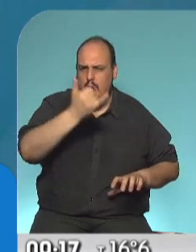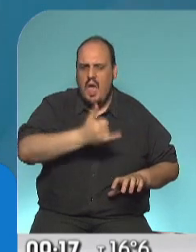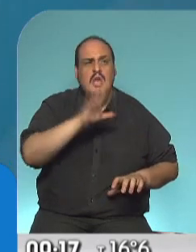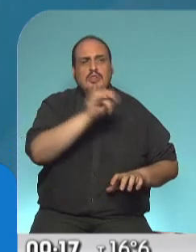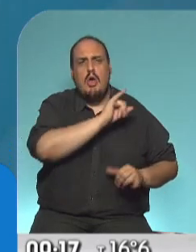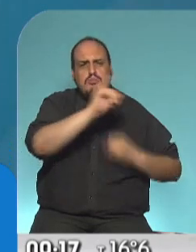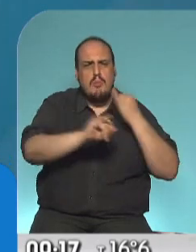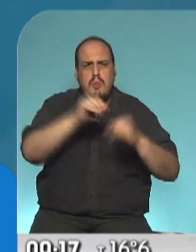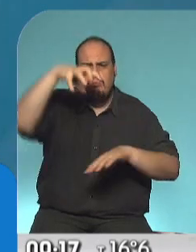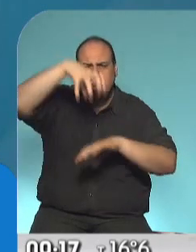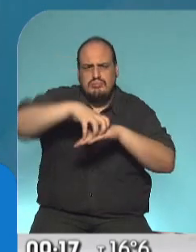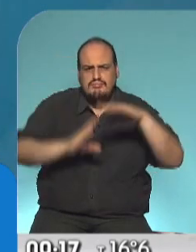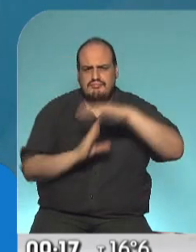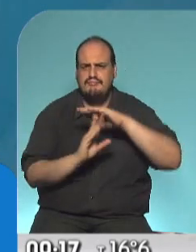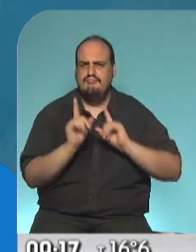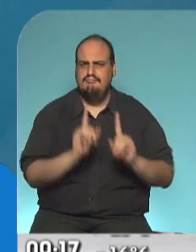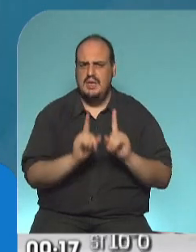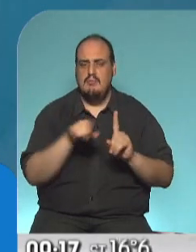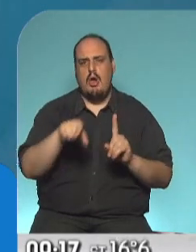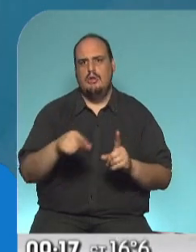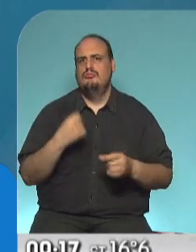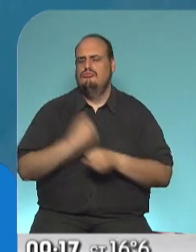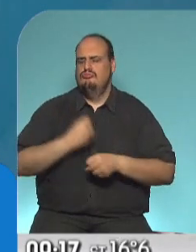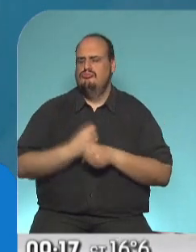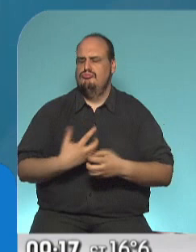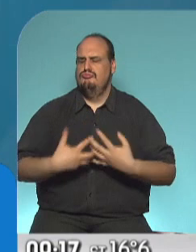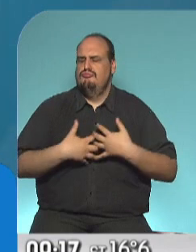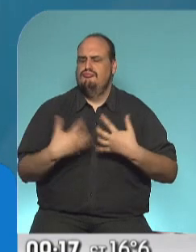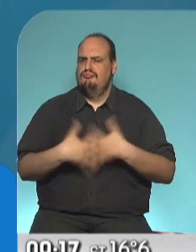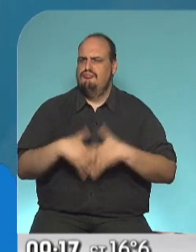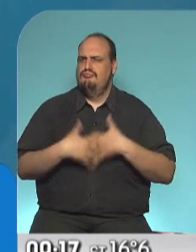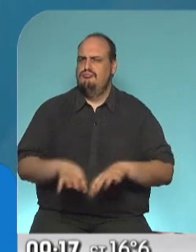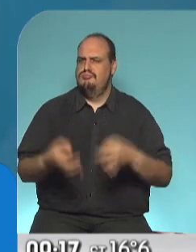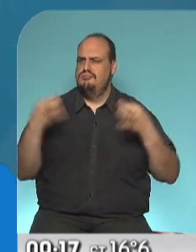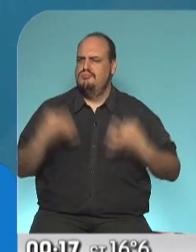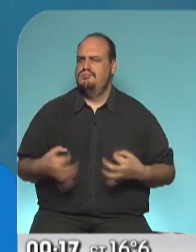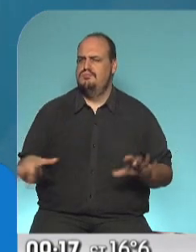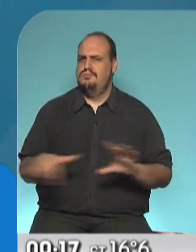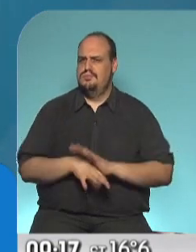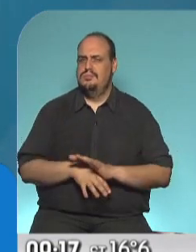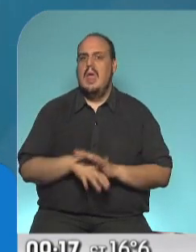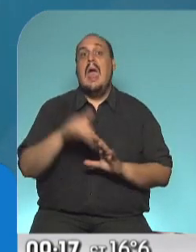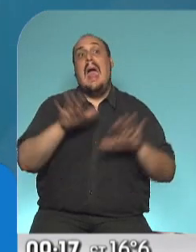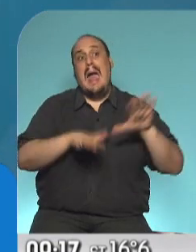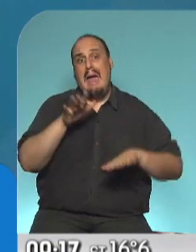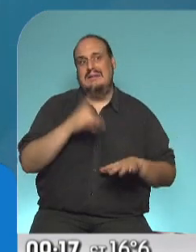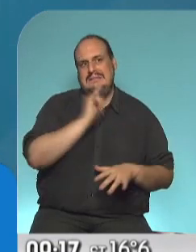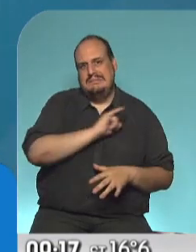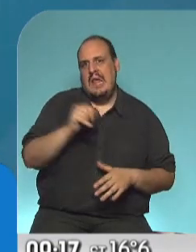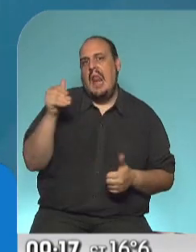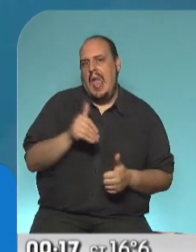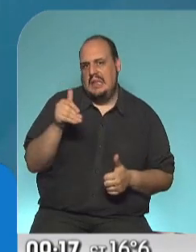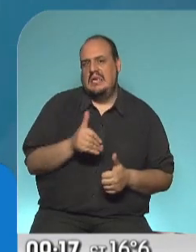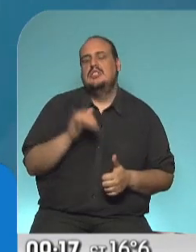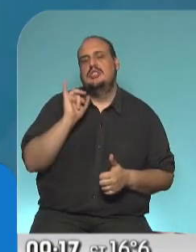esto es muy importante porque nos da una robustez muy importante a todo el sistema existen retrasos en la notificación por